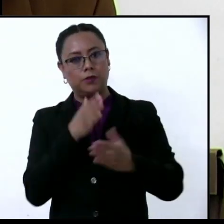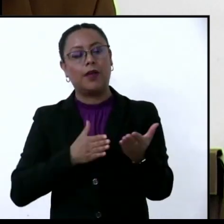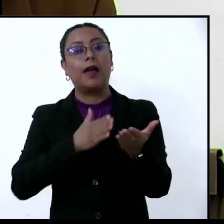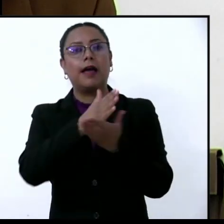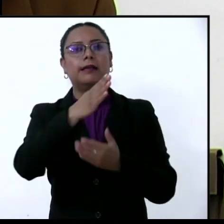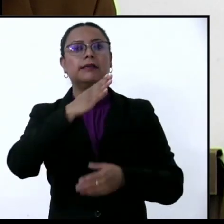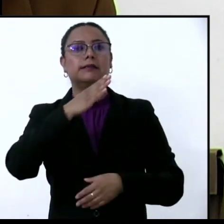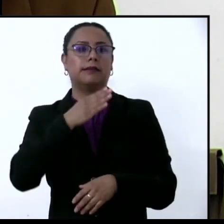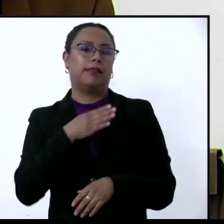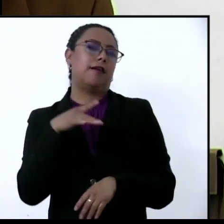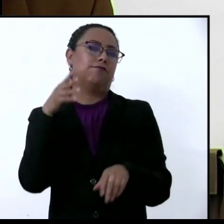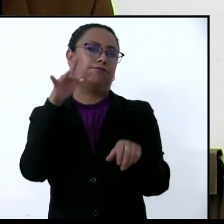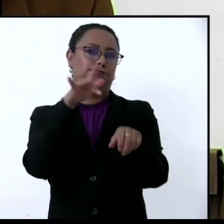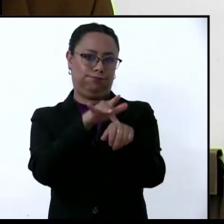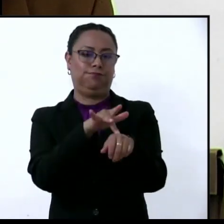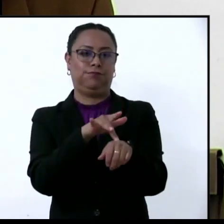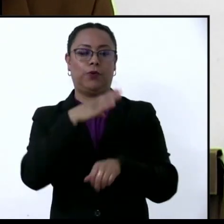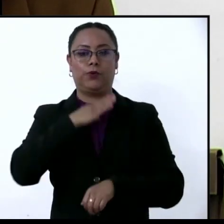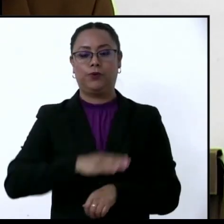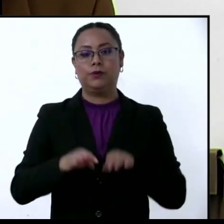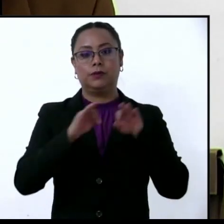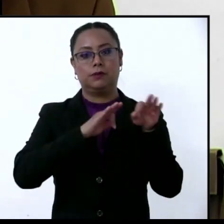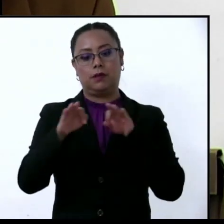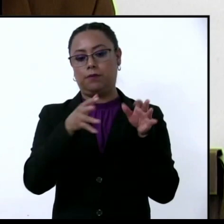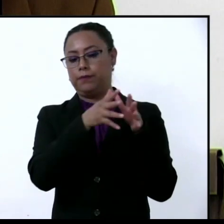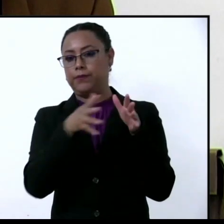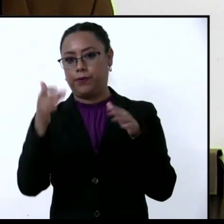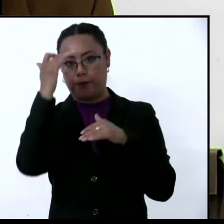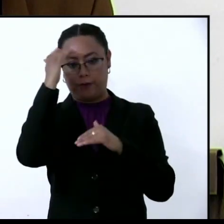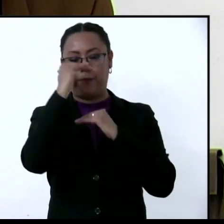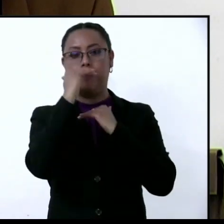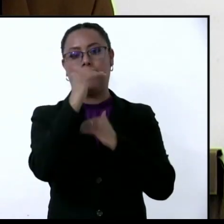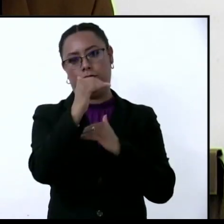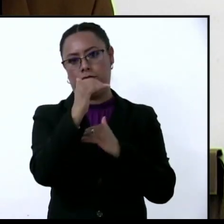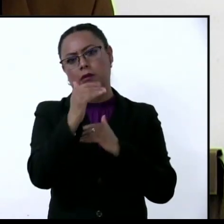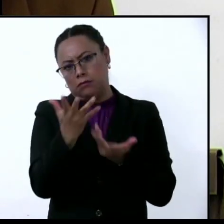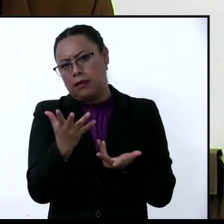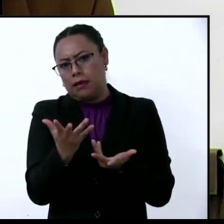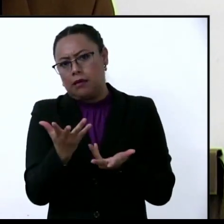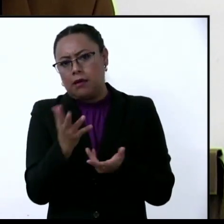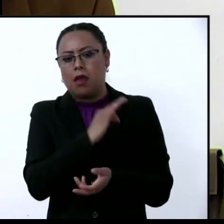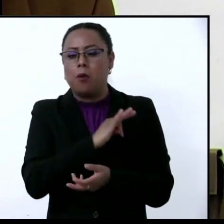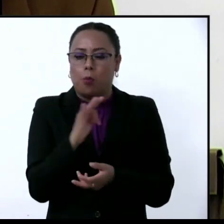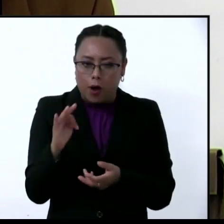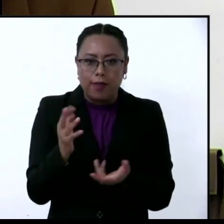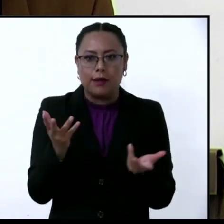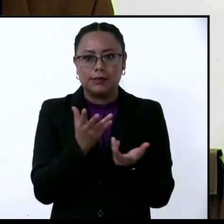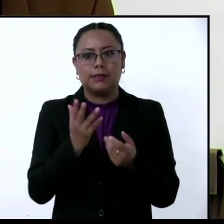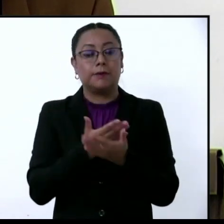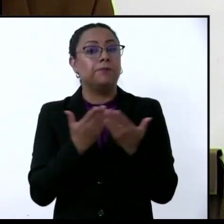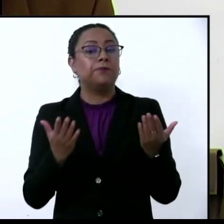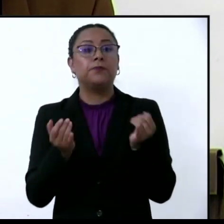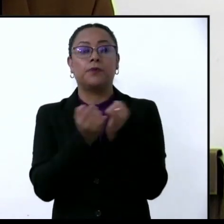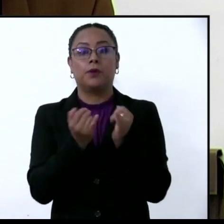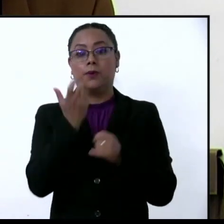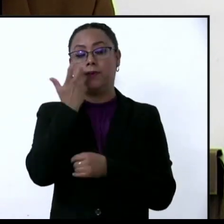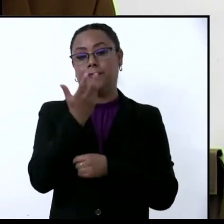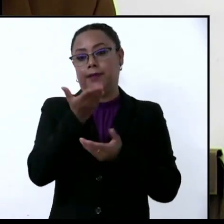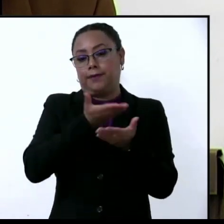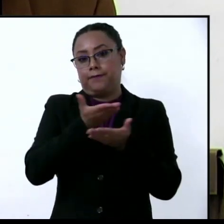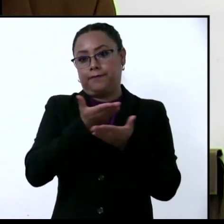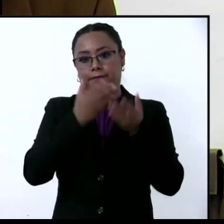laboral en un plazo de tiempo pues razonable. Quiero compartirles que en materia